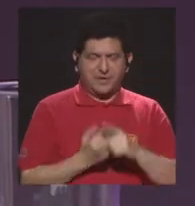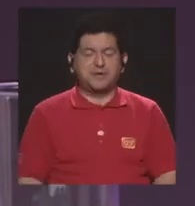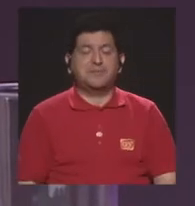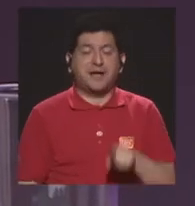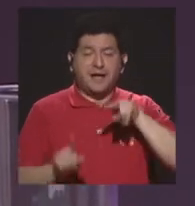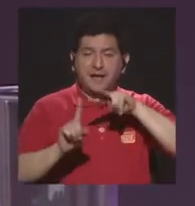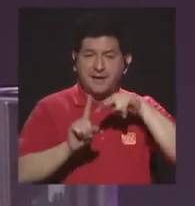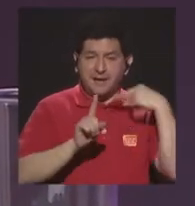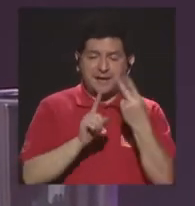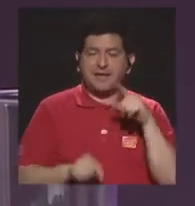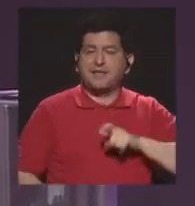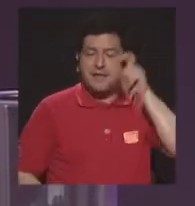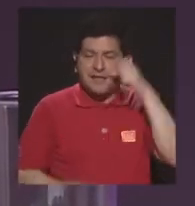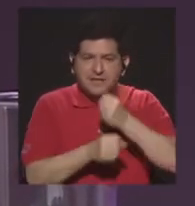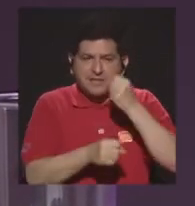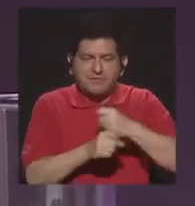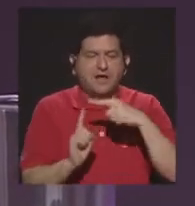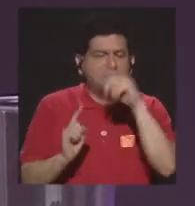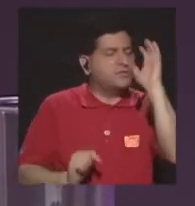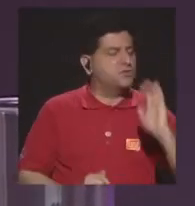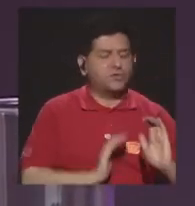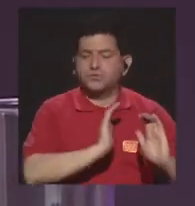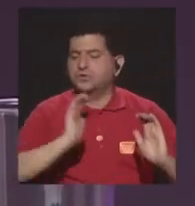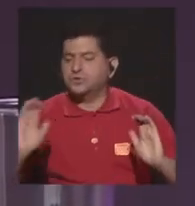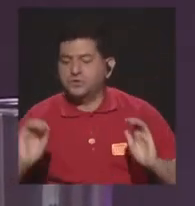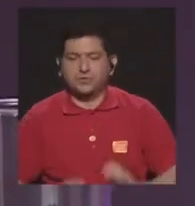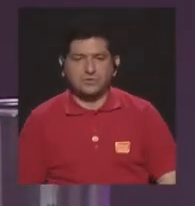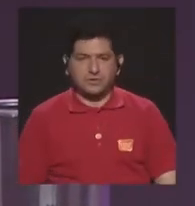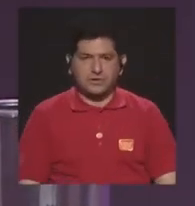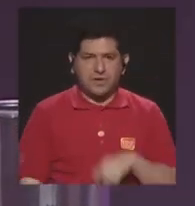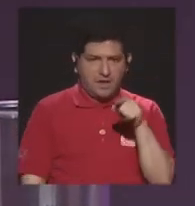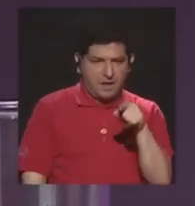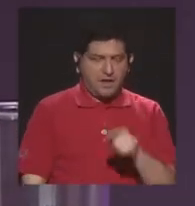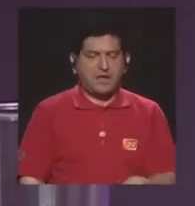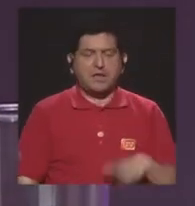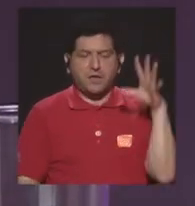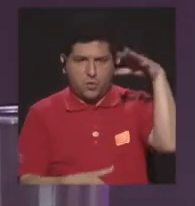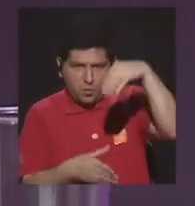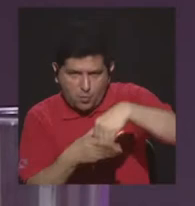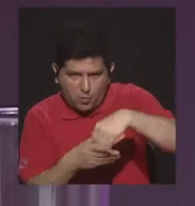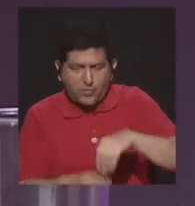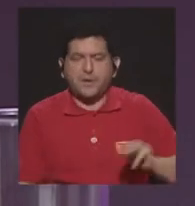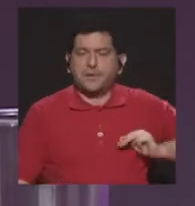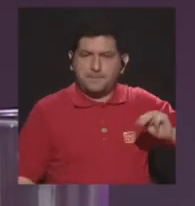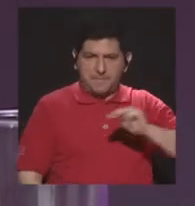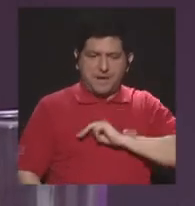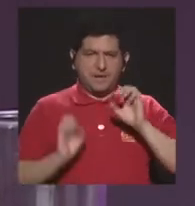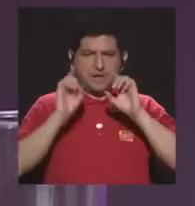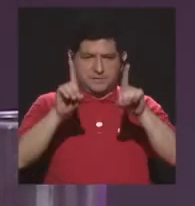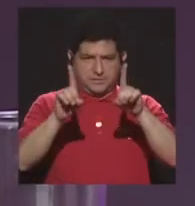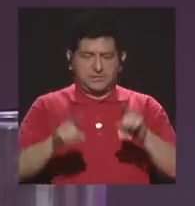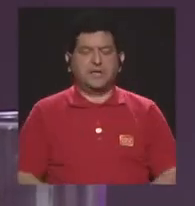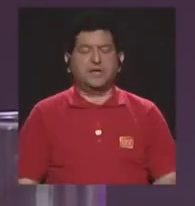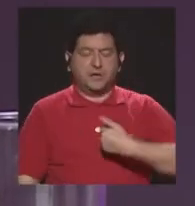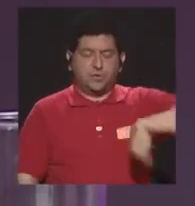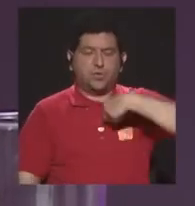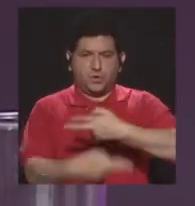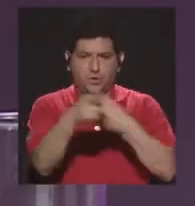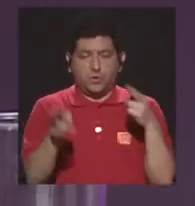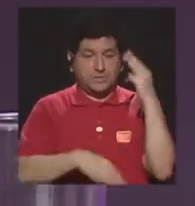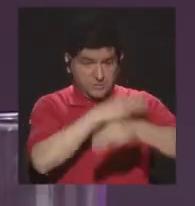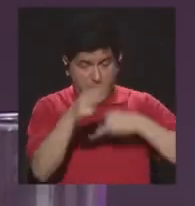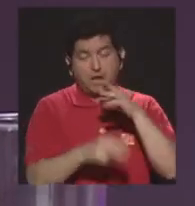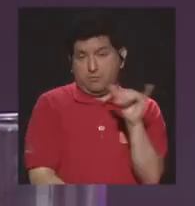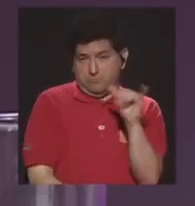y esto significa trabajar desde la infancia con niñas y niños. Esto involucraría a los ministerios de educación de nuestra región y del